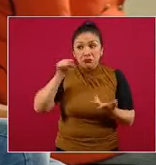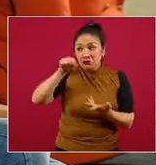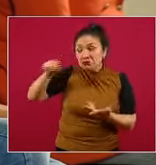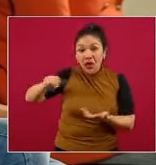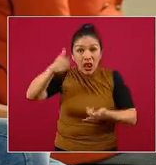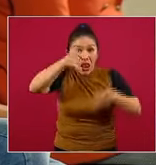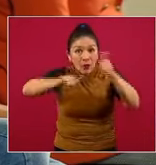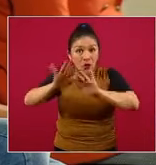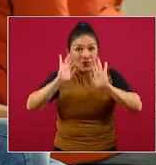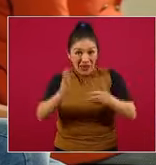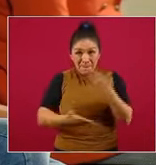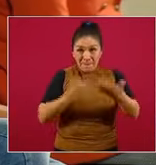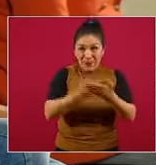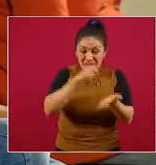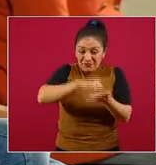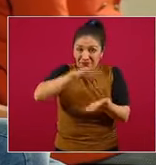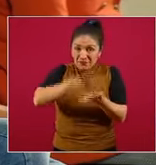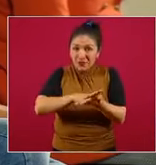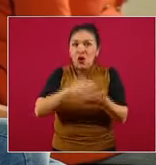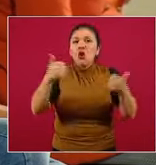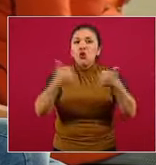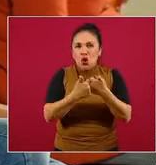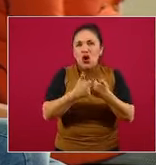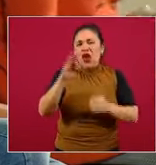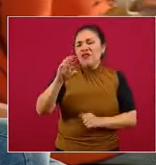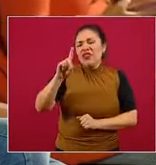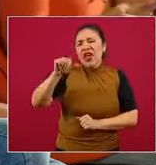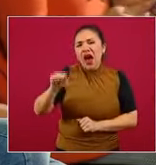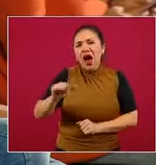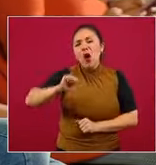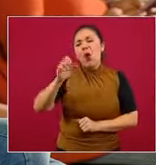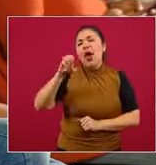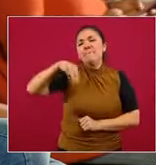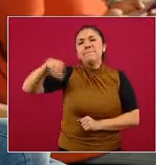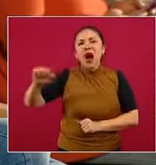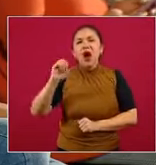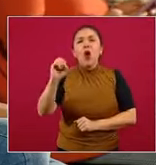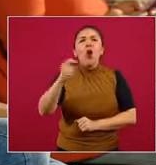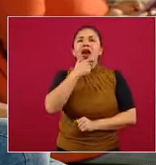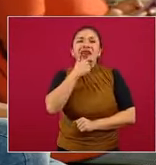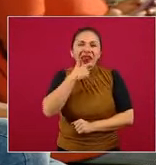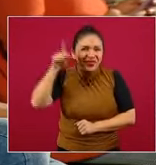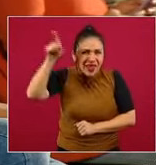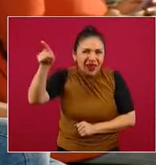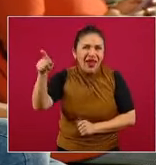que ya pidieron estos registros ante la FDA o la EMA o Inglaterra,